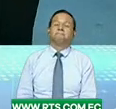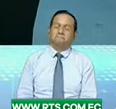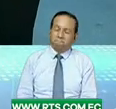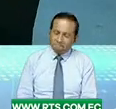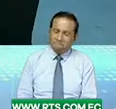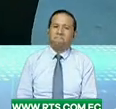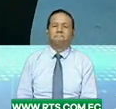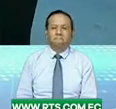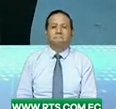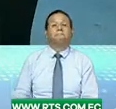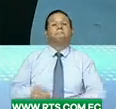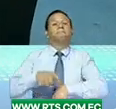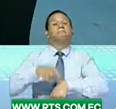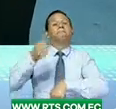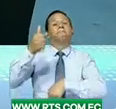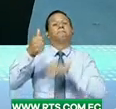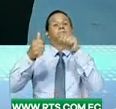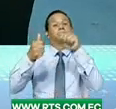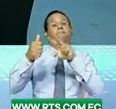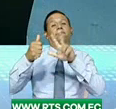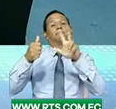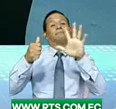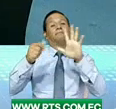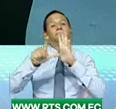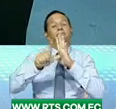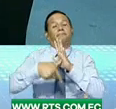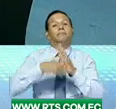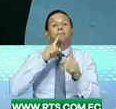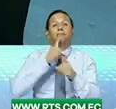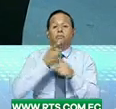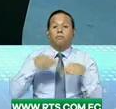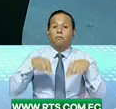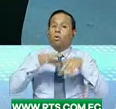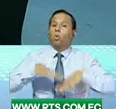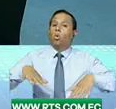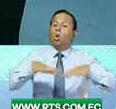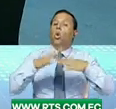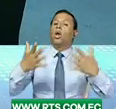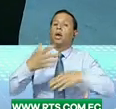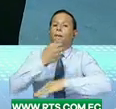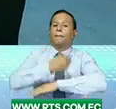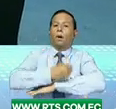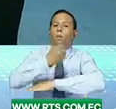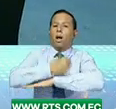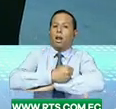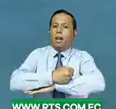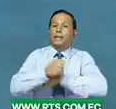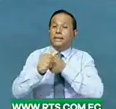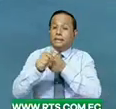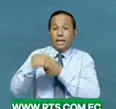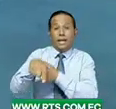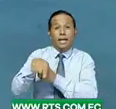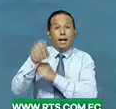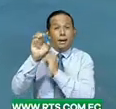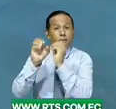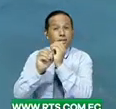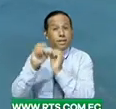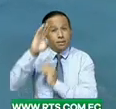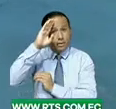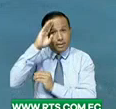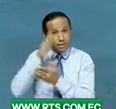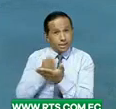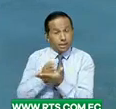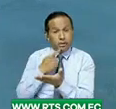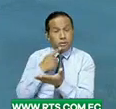Así es, Anali, 22:35 y en efecto nos encontramos aquí en Pascuales, al pie del cuartel de la policía, donde se